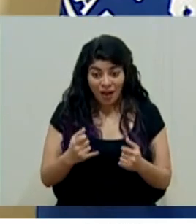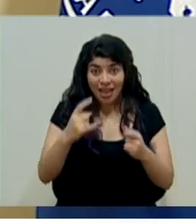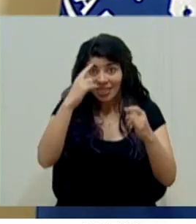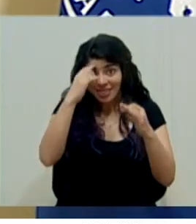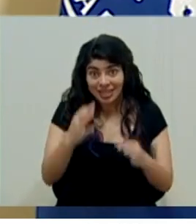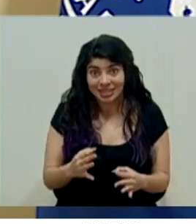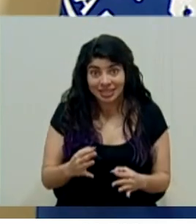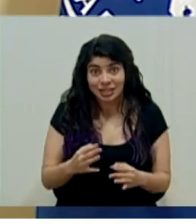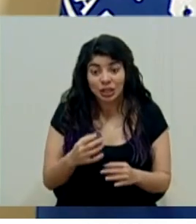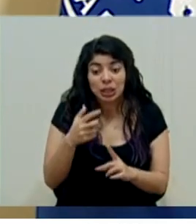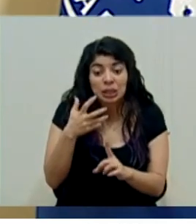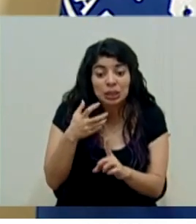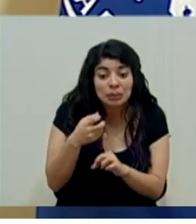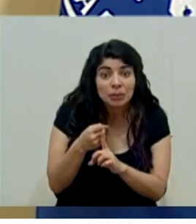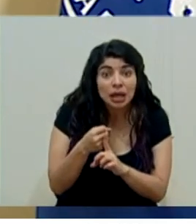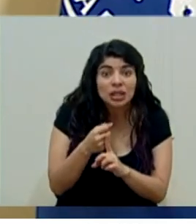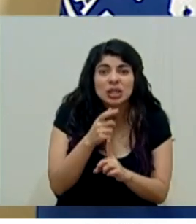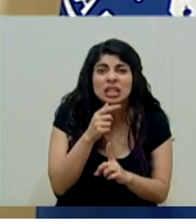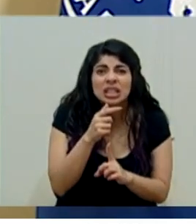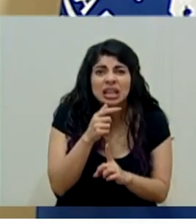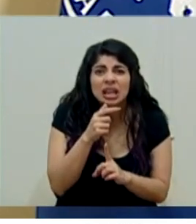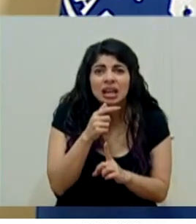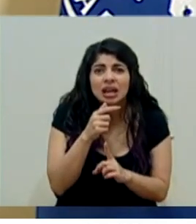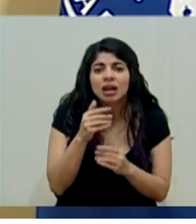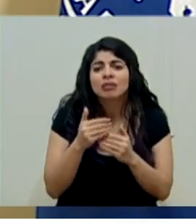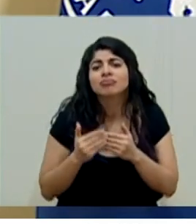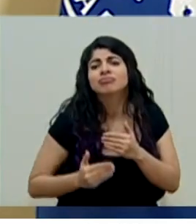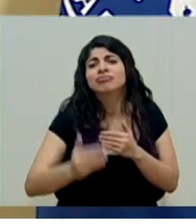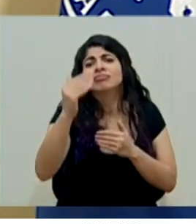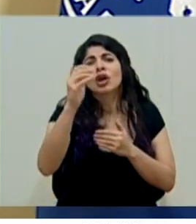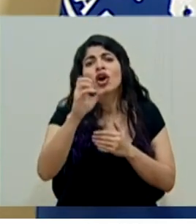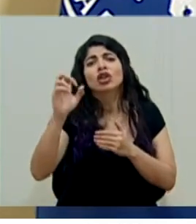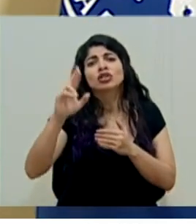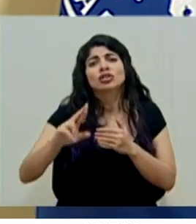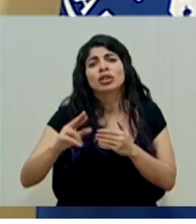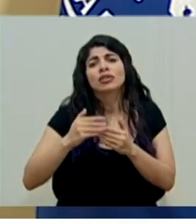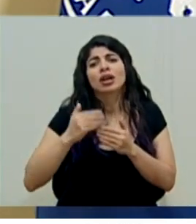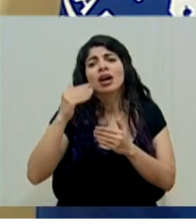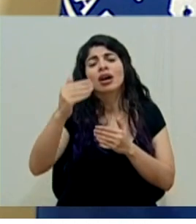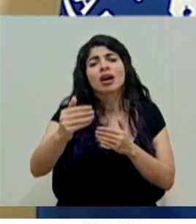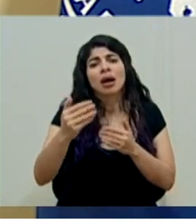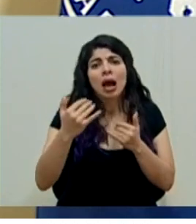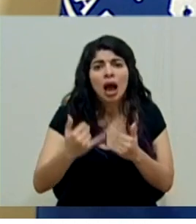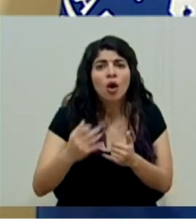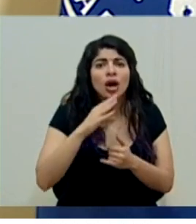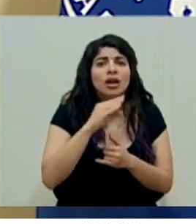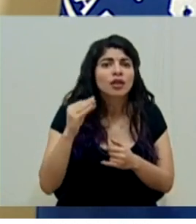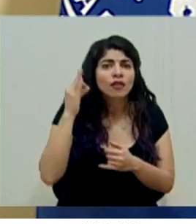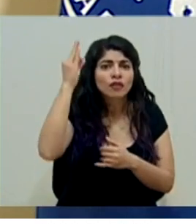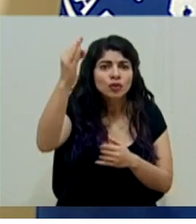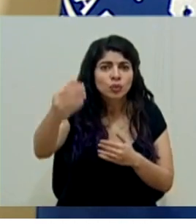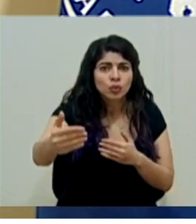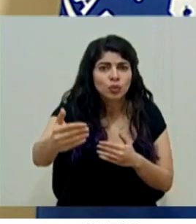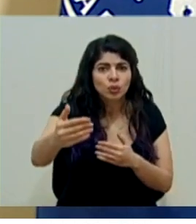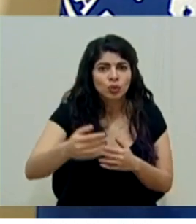ahora impacta la proyección de Costa Rica en el presente y el futuro.